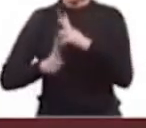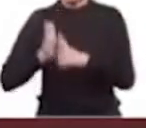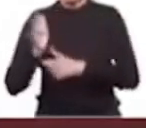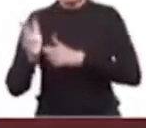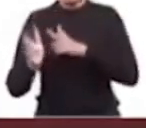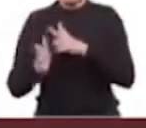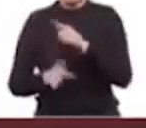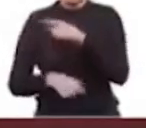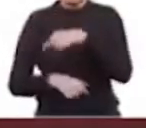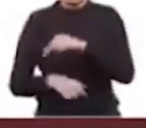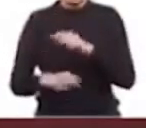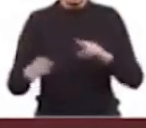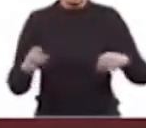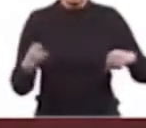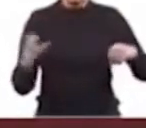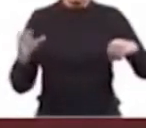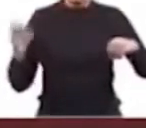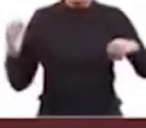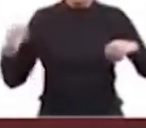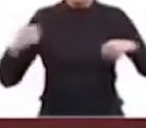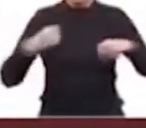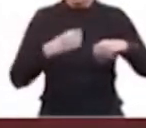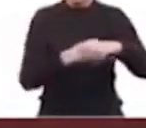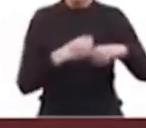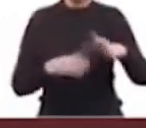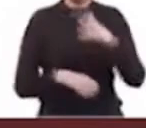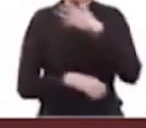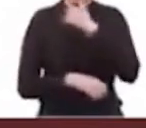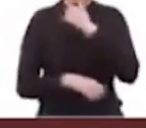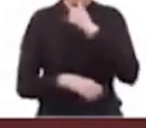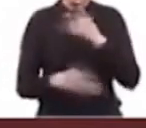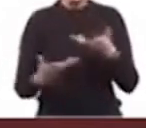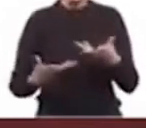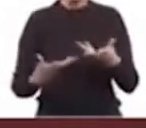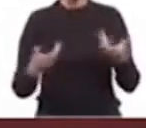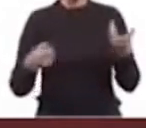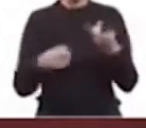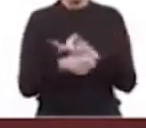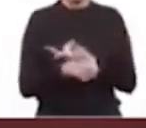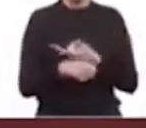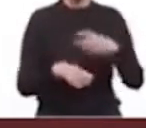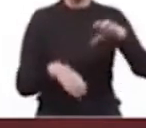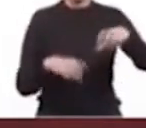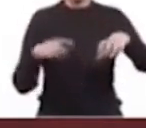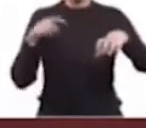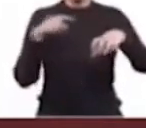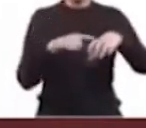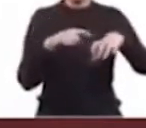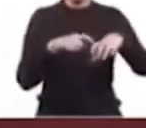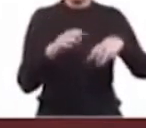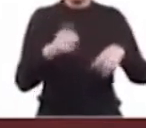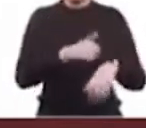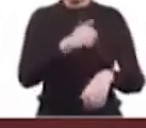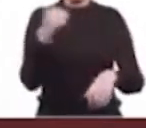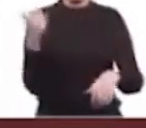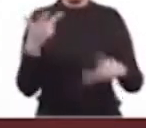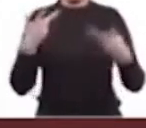tren, y sin embargo presenta un golpe que está en el sentido inverso al tren mismo. Son